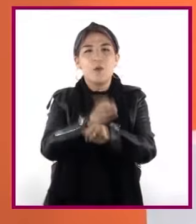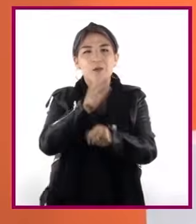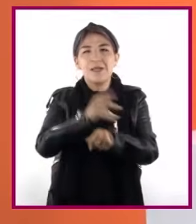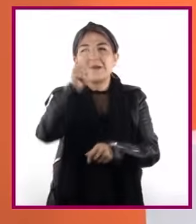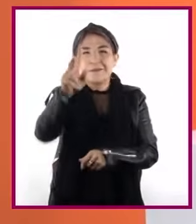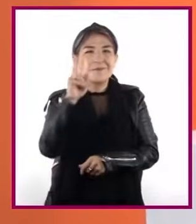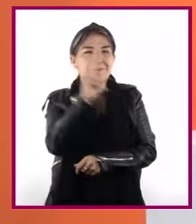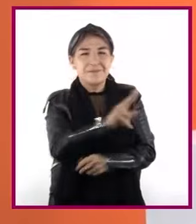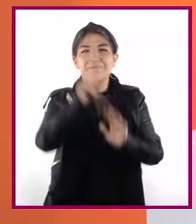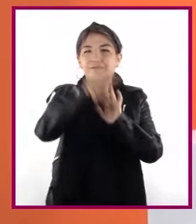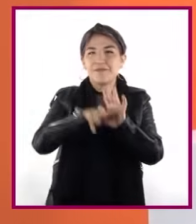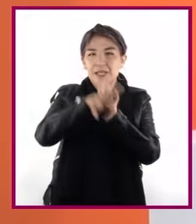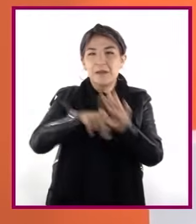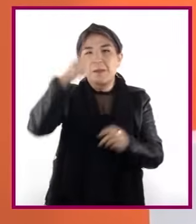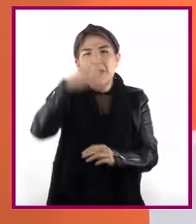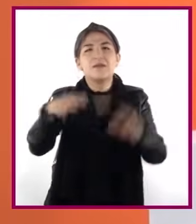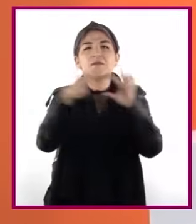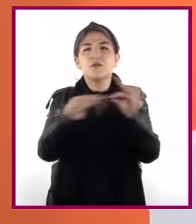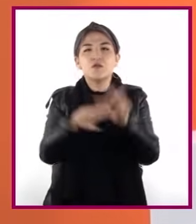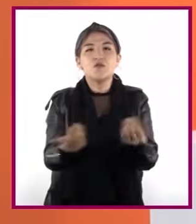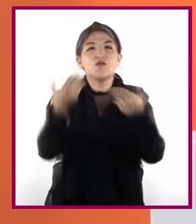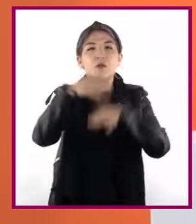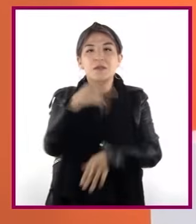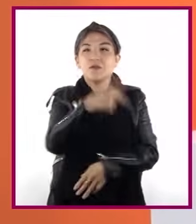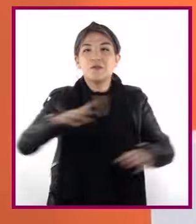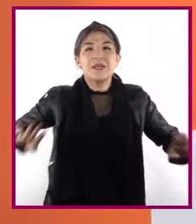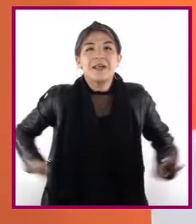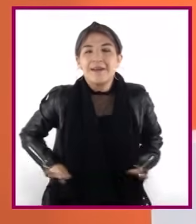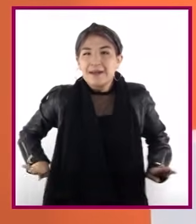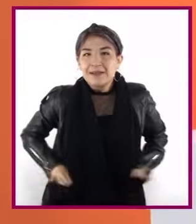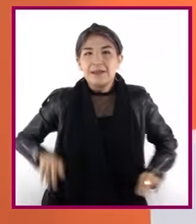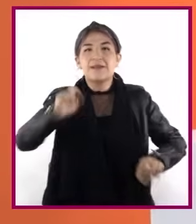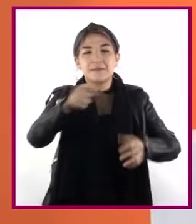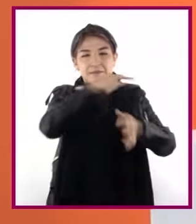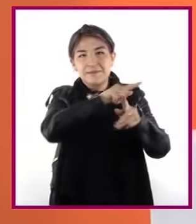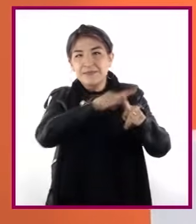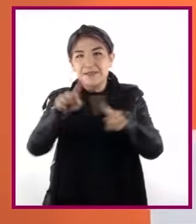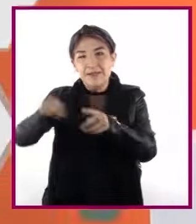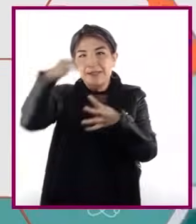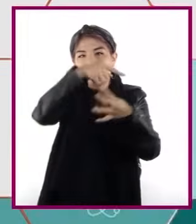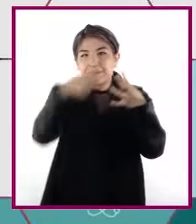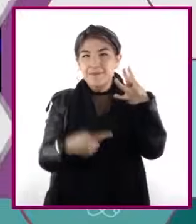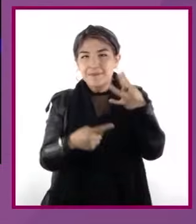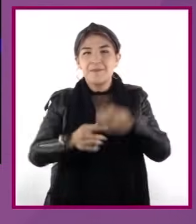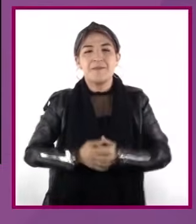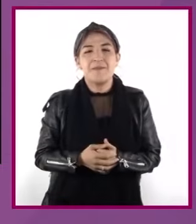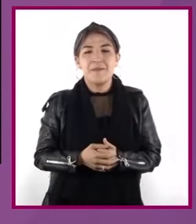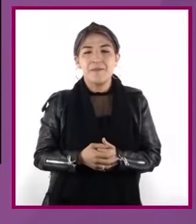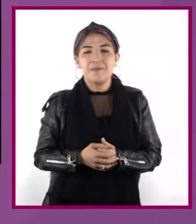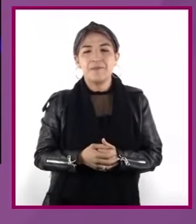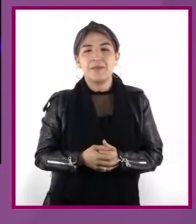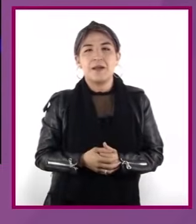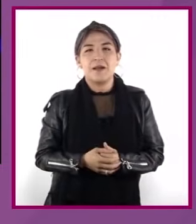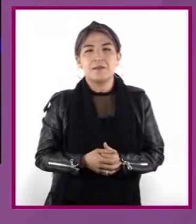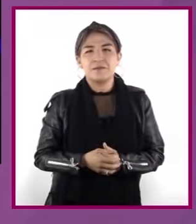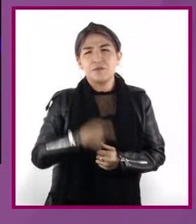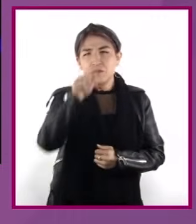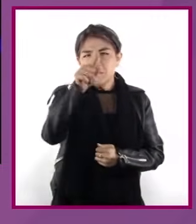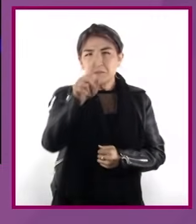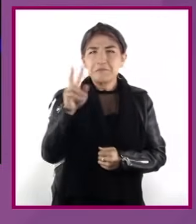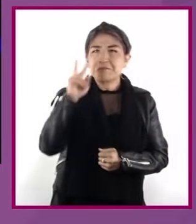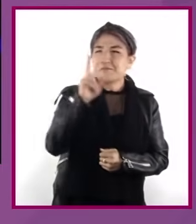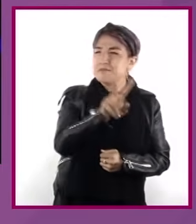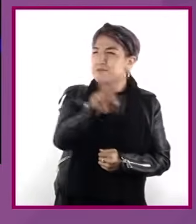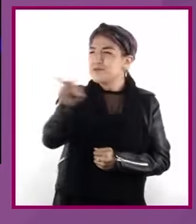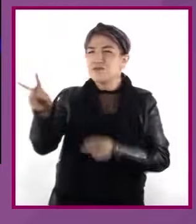a ver el siguiente video que trata acerca de las características de los estados de agregación. Si miramos a nuestro alrededor